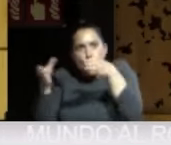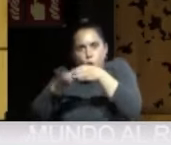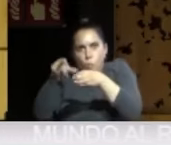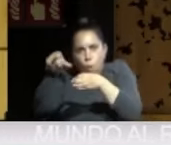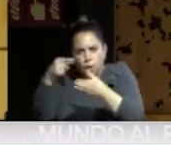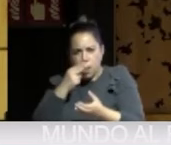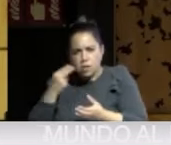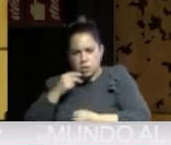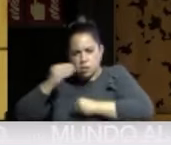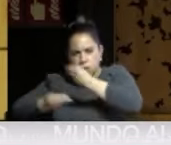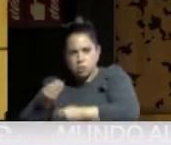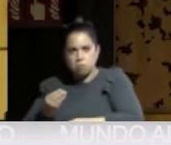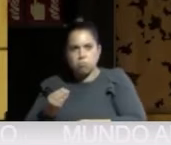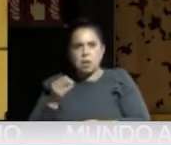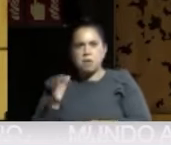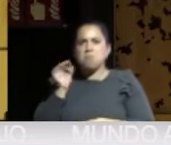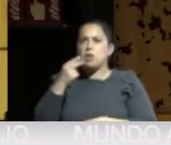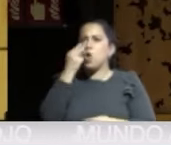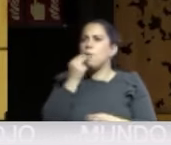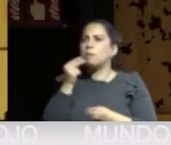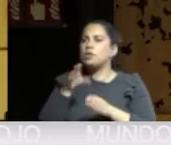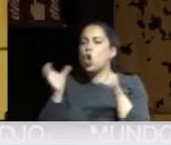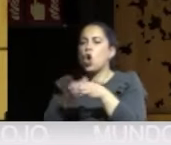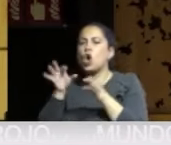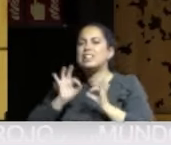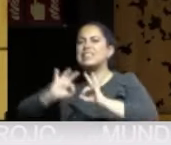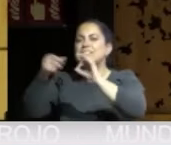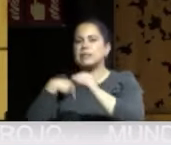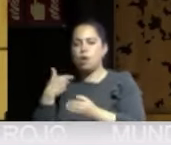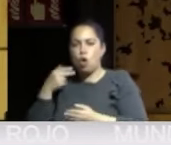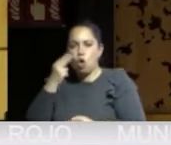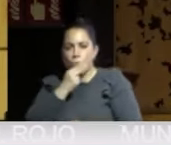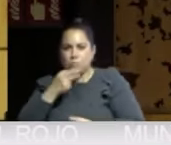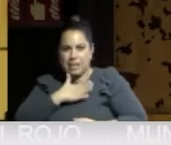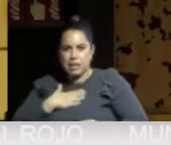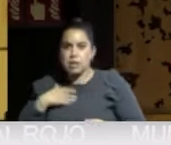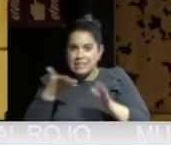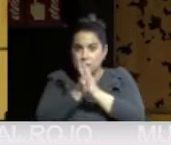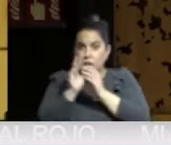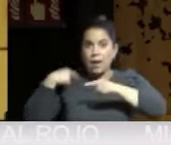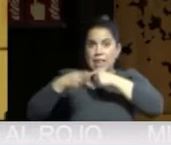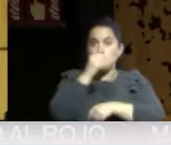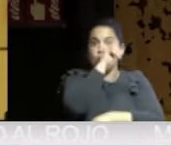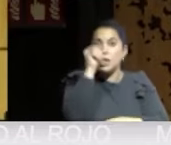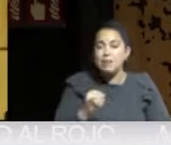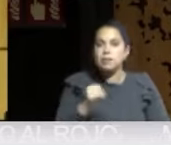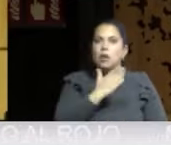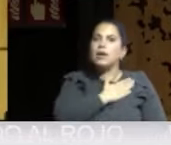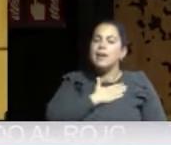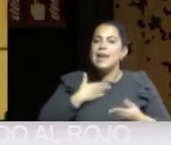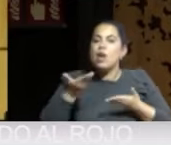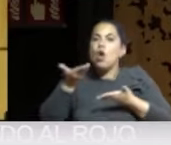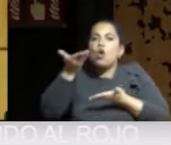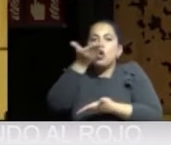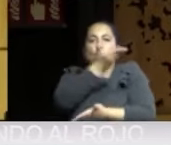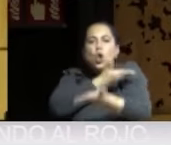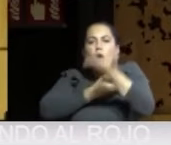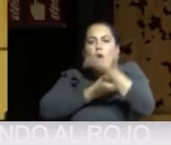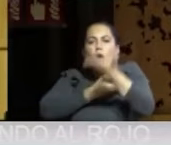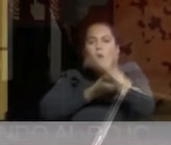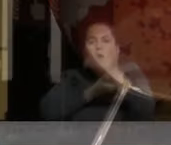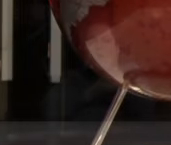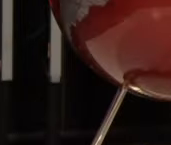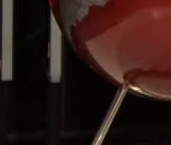buscan comprometerse con un colectivo es decir la generación Z Busca una colaboración Más